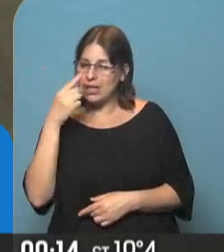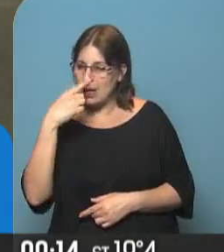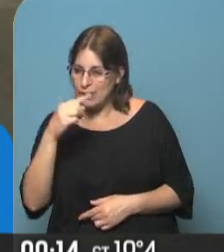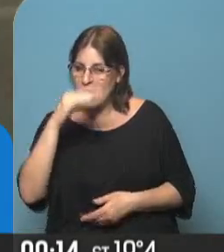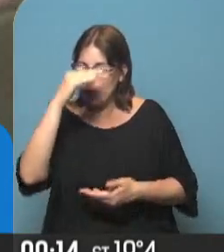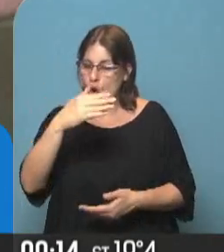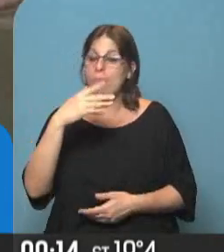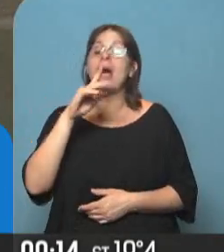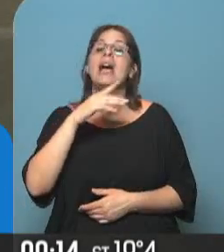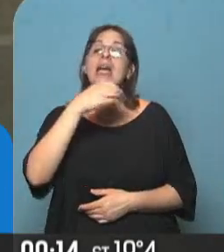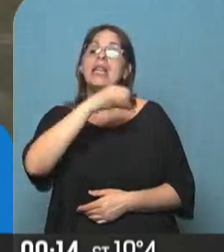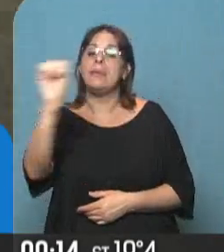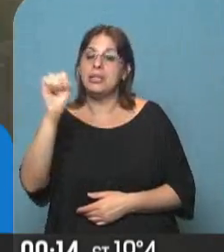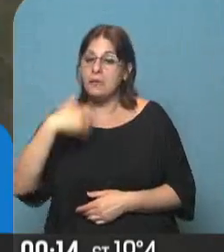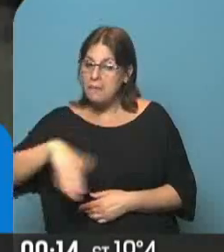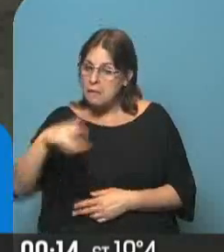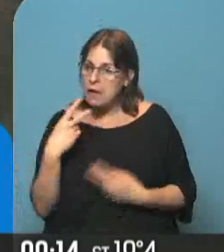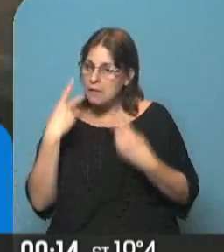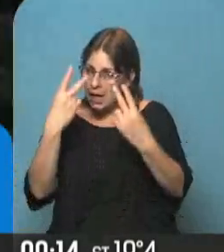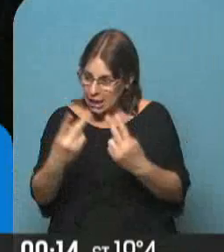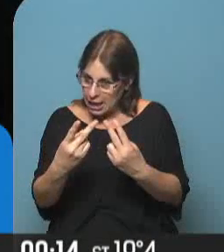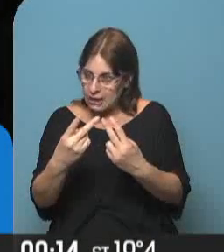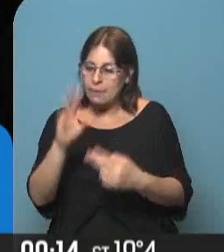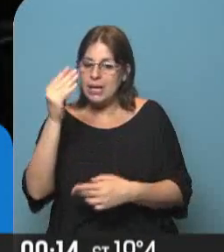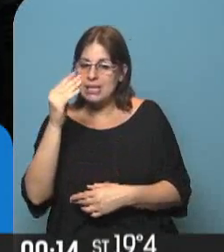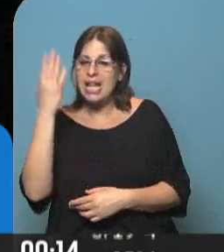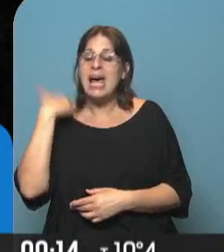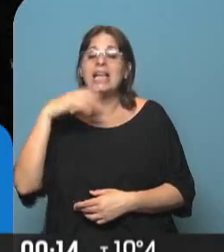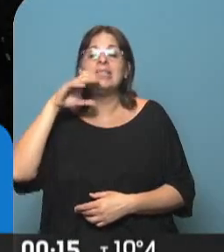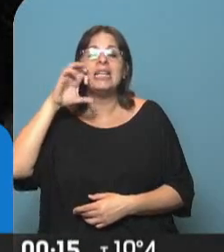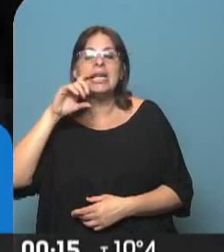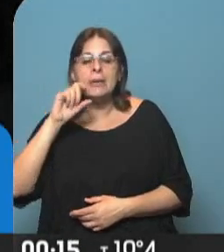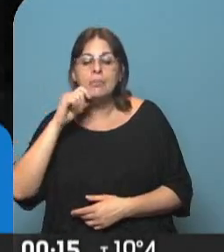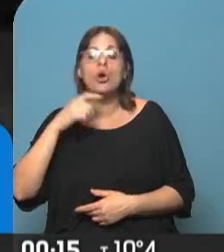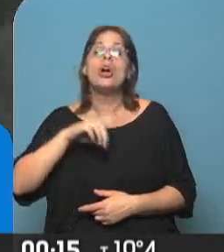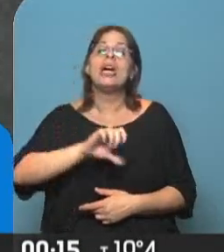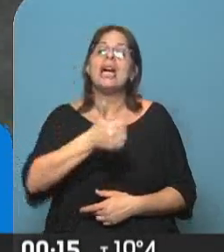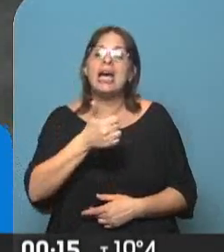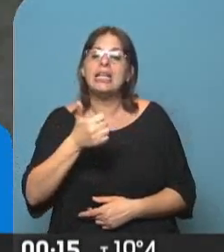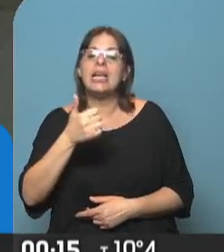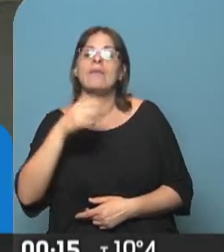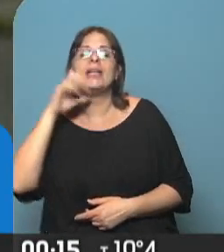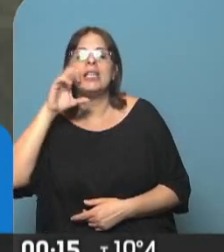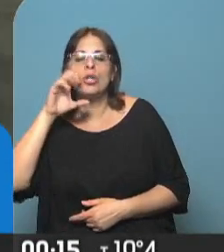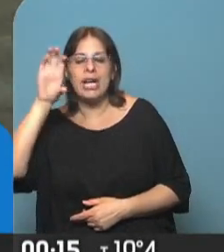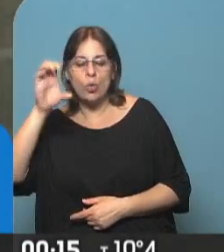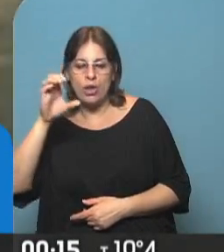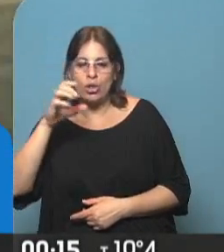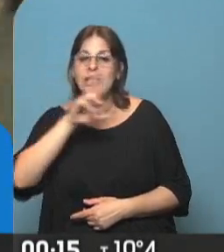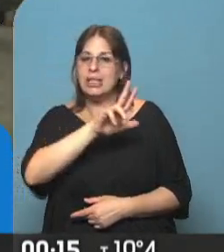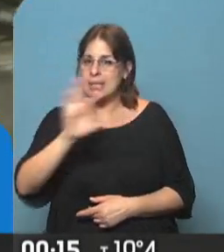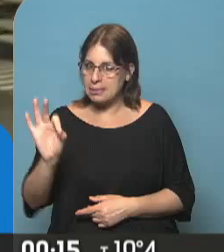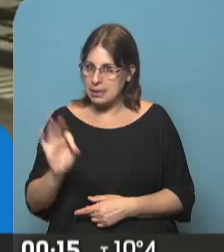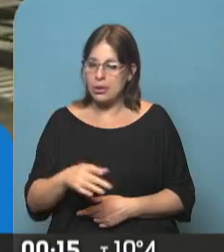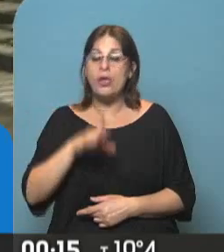Libertadores. Viajará a Brasil seguramente porque el Gremio le ganó 3-0 al Barcelona de Ecuador allí en su estadio.